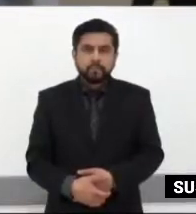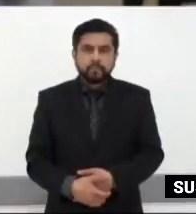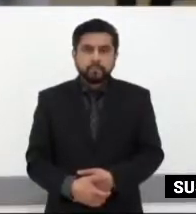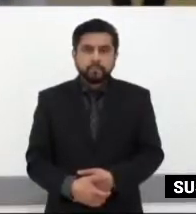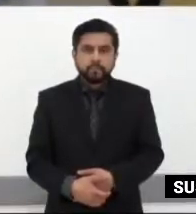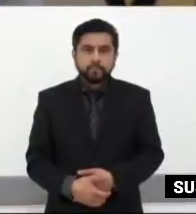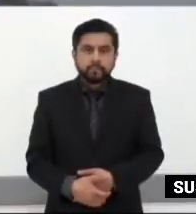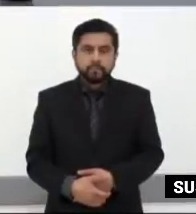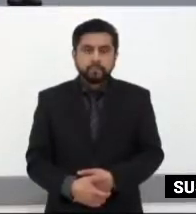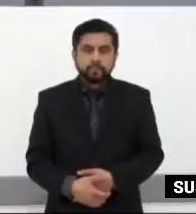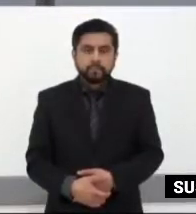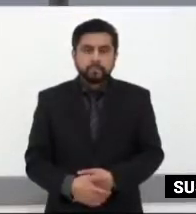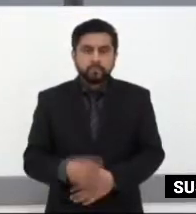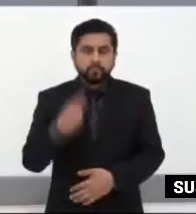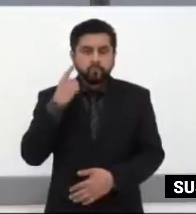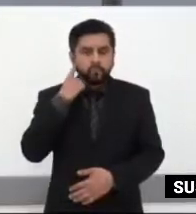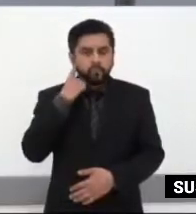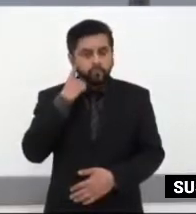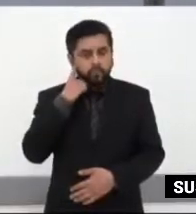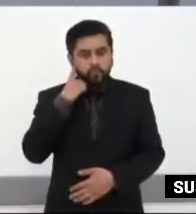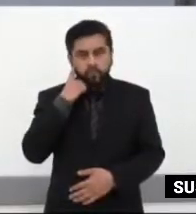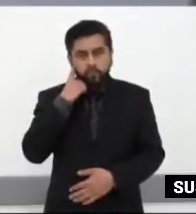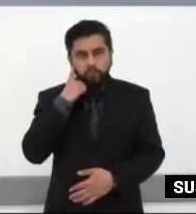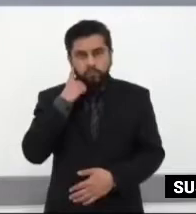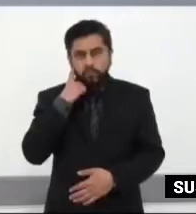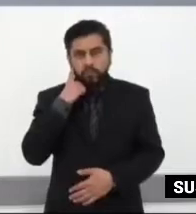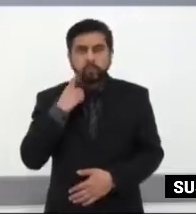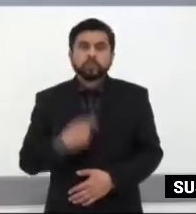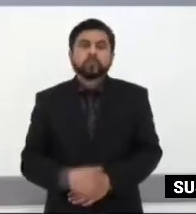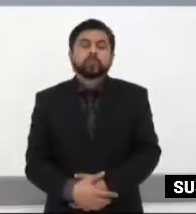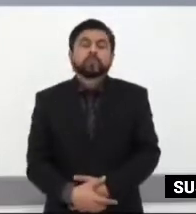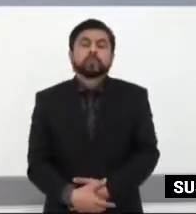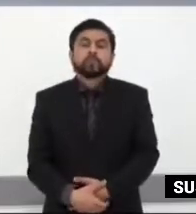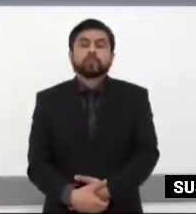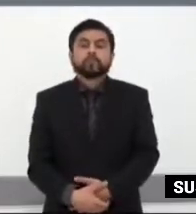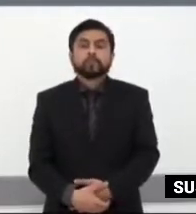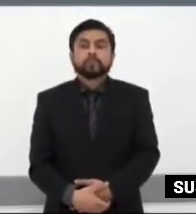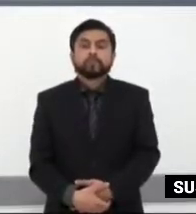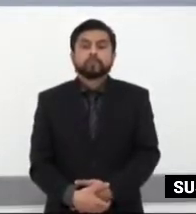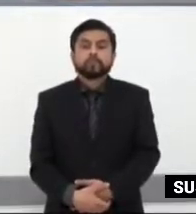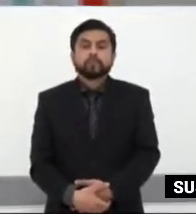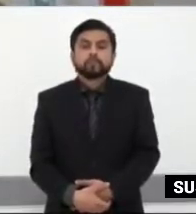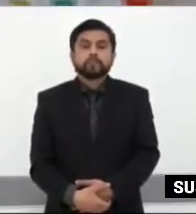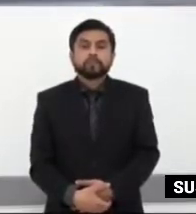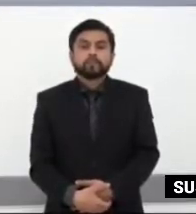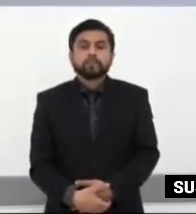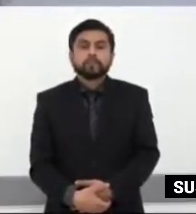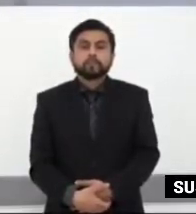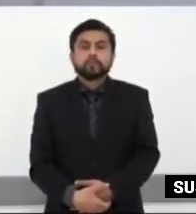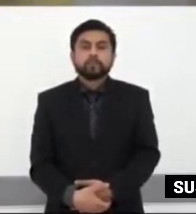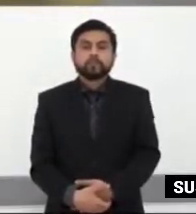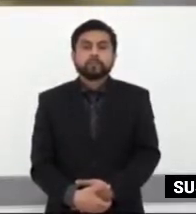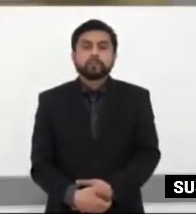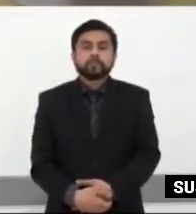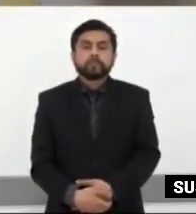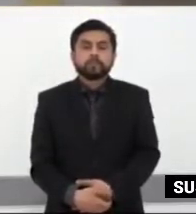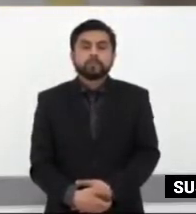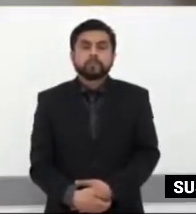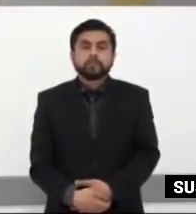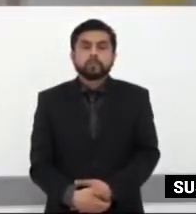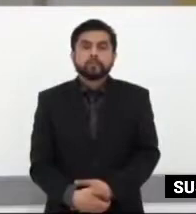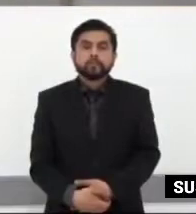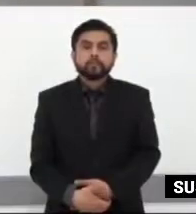tartón, que después se deshacen. Son los. Ah, sí, para heces y para orina. Sí, sí. Pero no son tan caros, yo te digo.